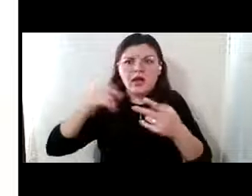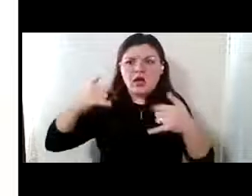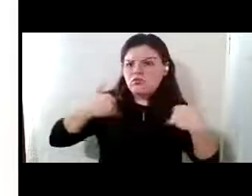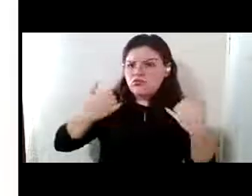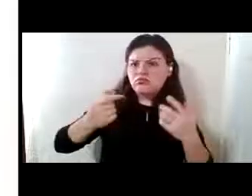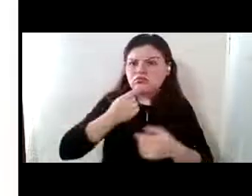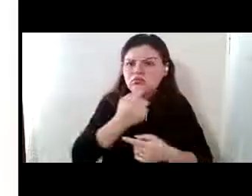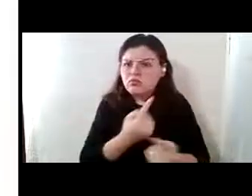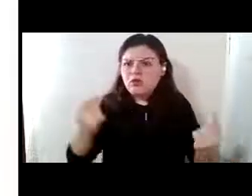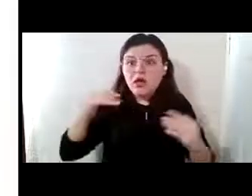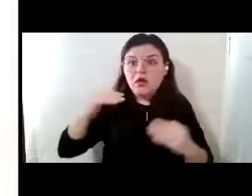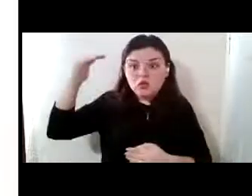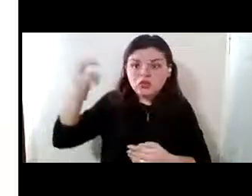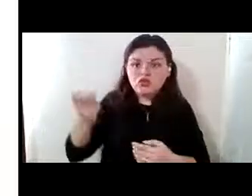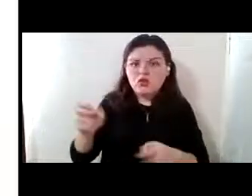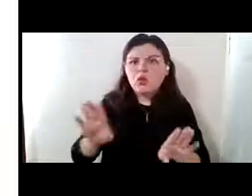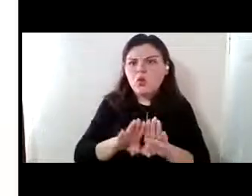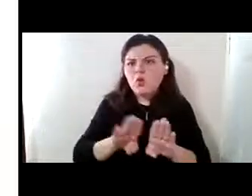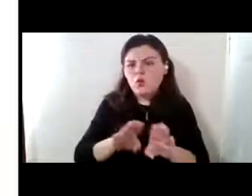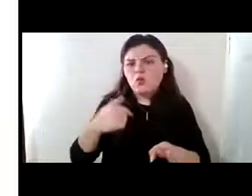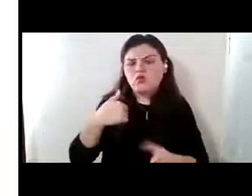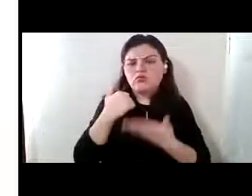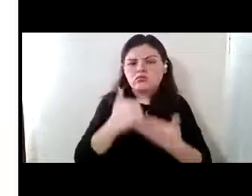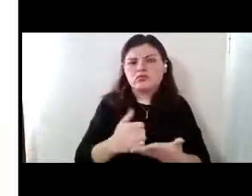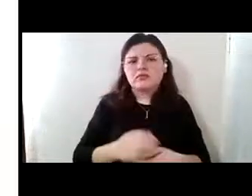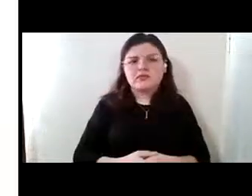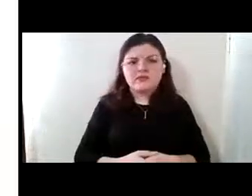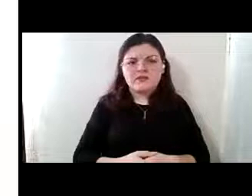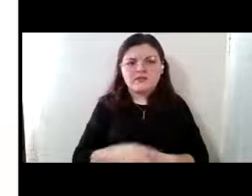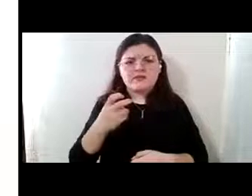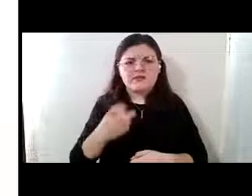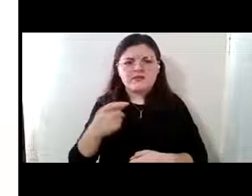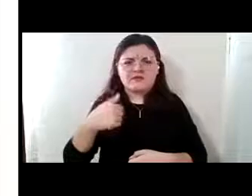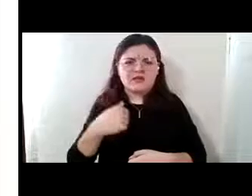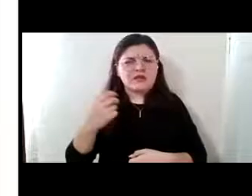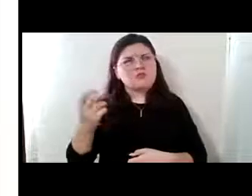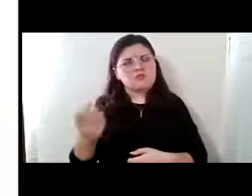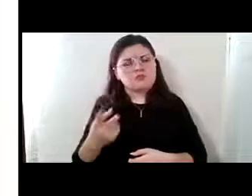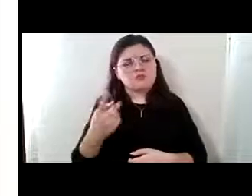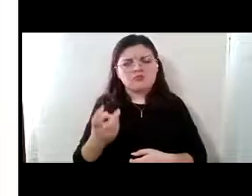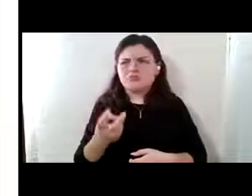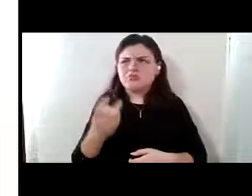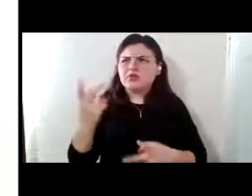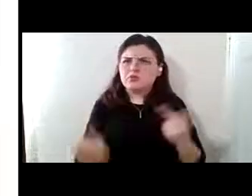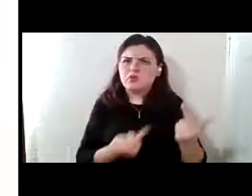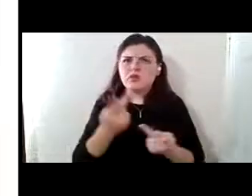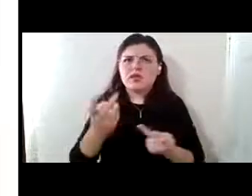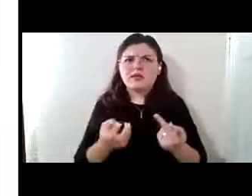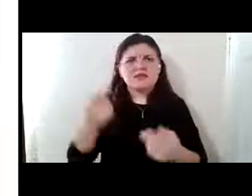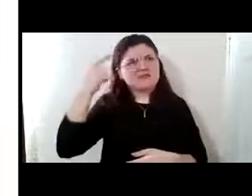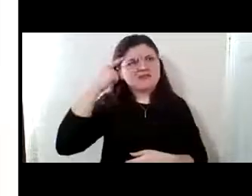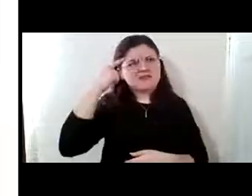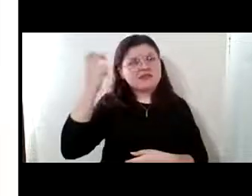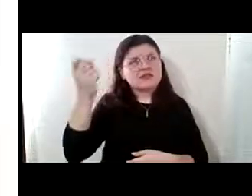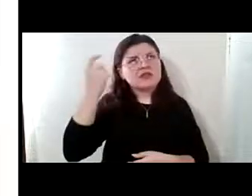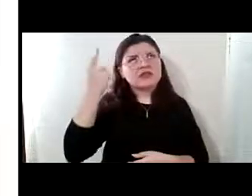niñas. Así que, justamente preguntándonos sobre, pues, estas preguntas que vienen a nuestra cabeza cuando